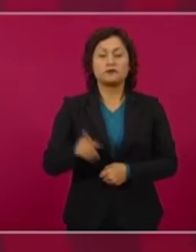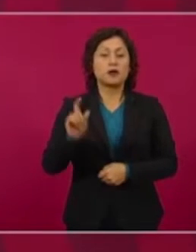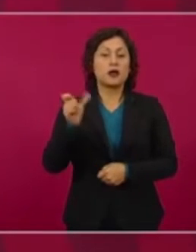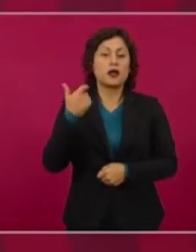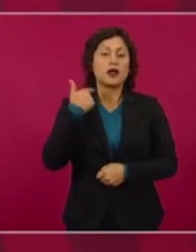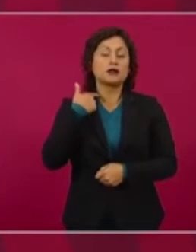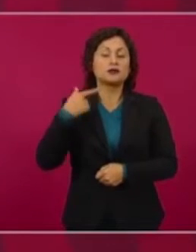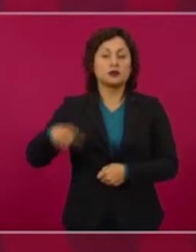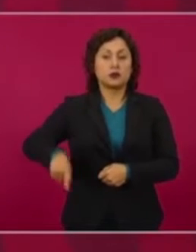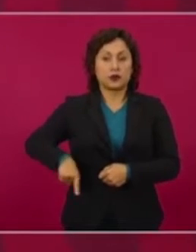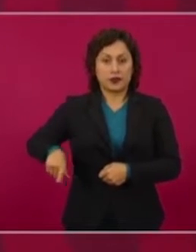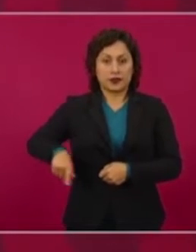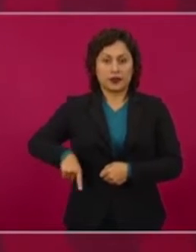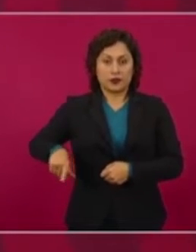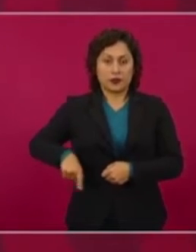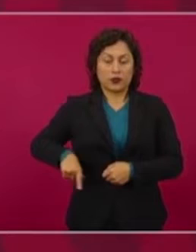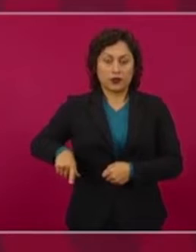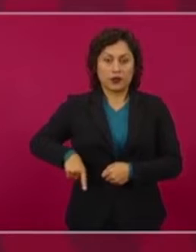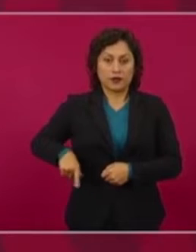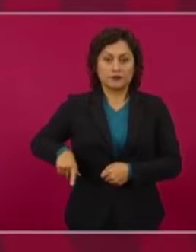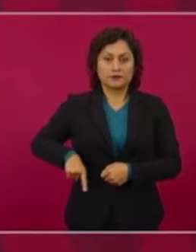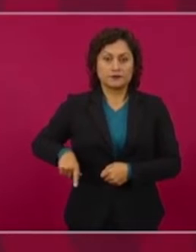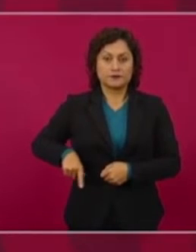8 años,